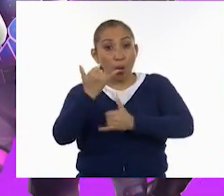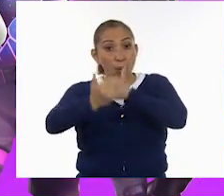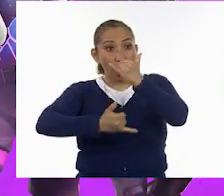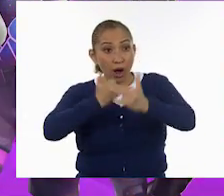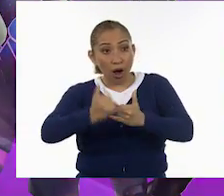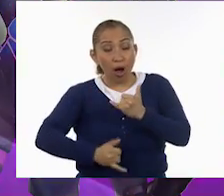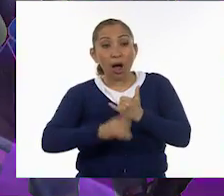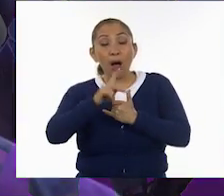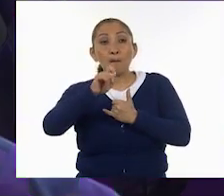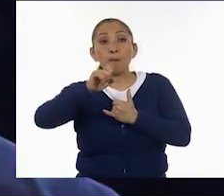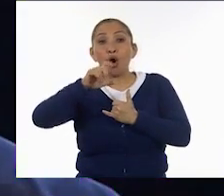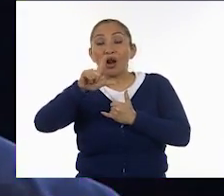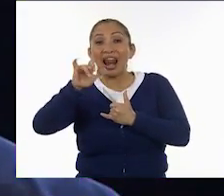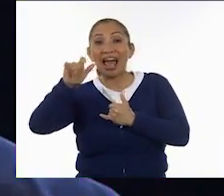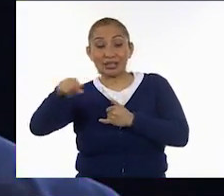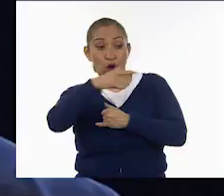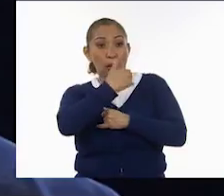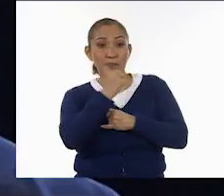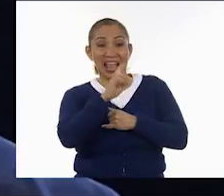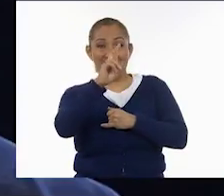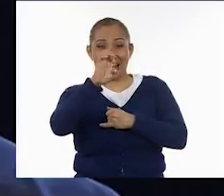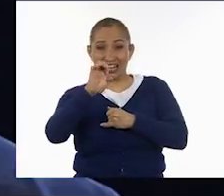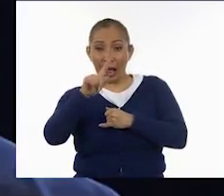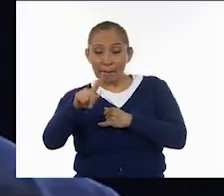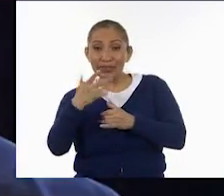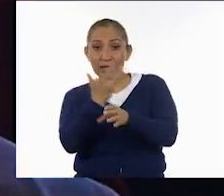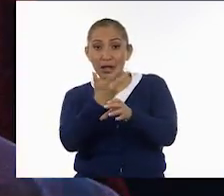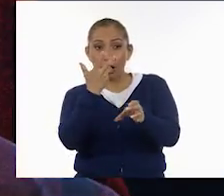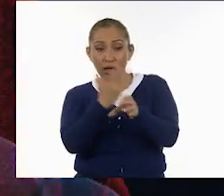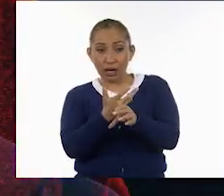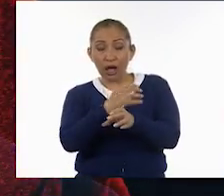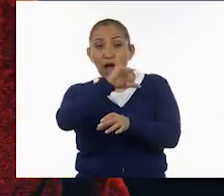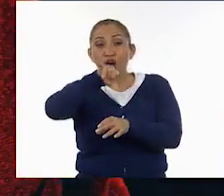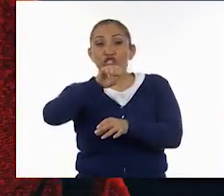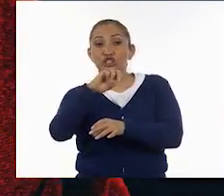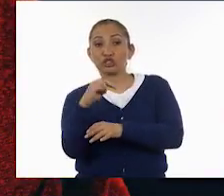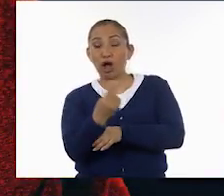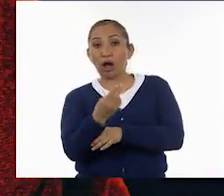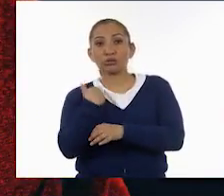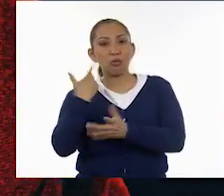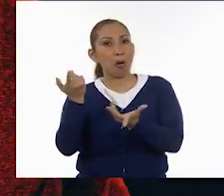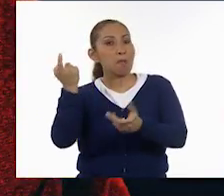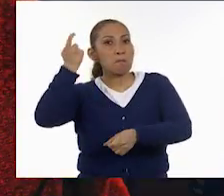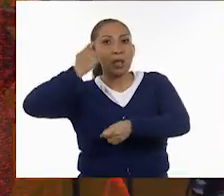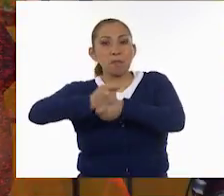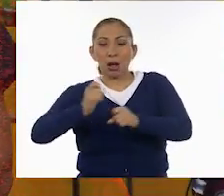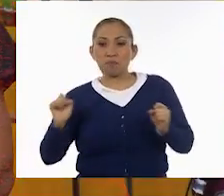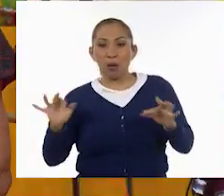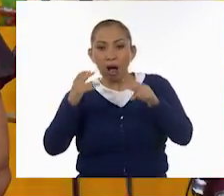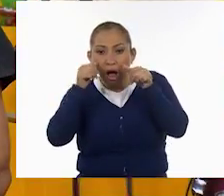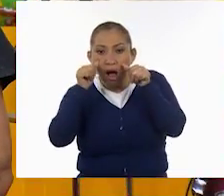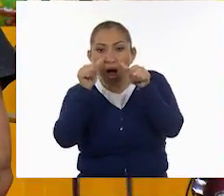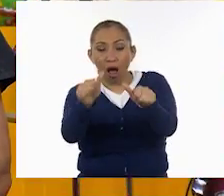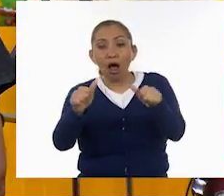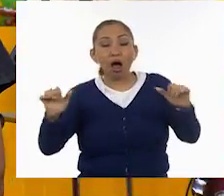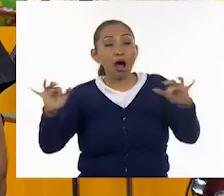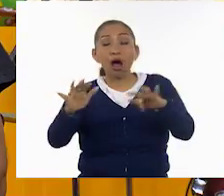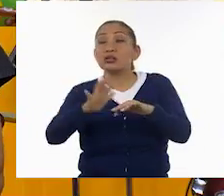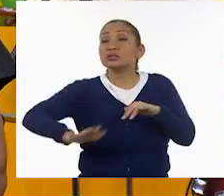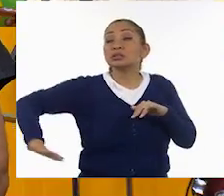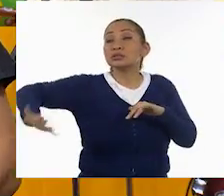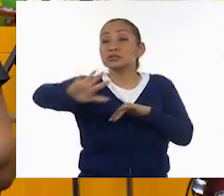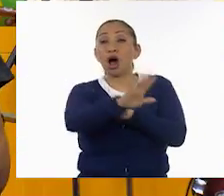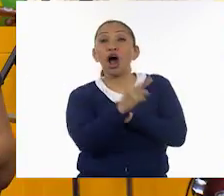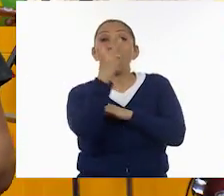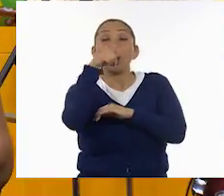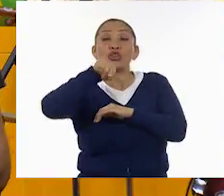como Fortnite? El gran rapero estadounidense Travis Scott rompió los récords de asistencia. El evento alcanzó